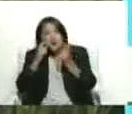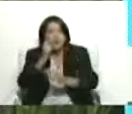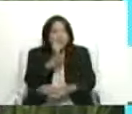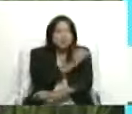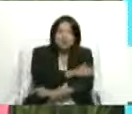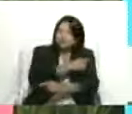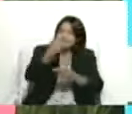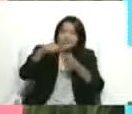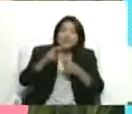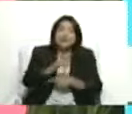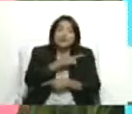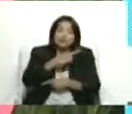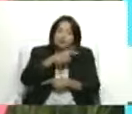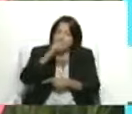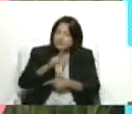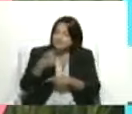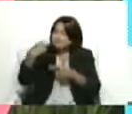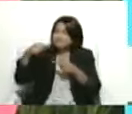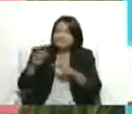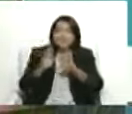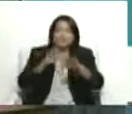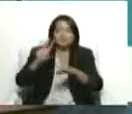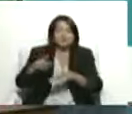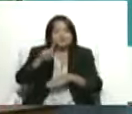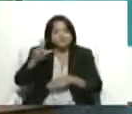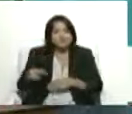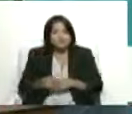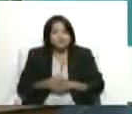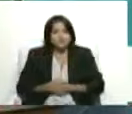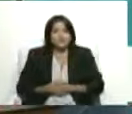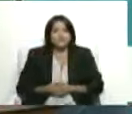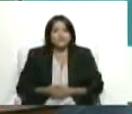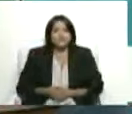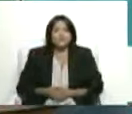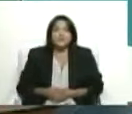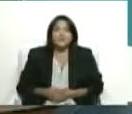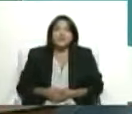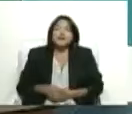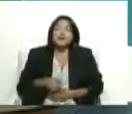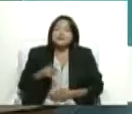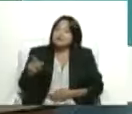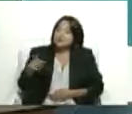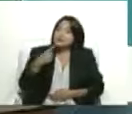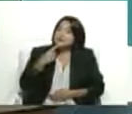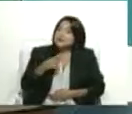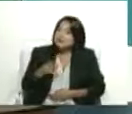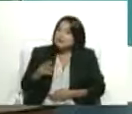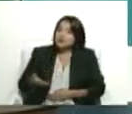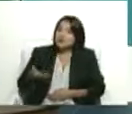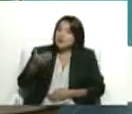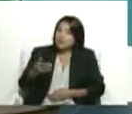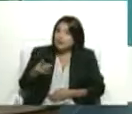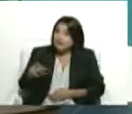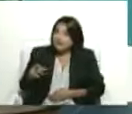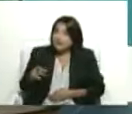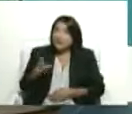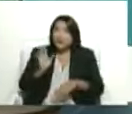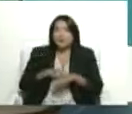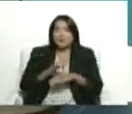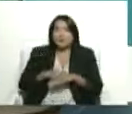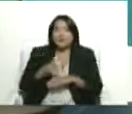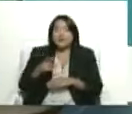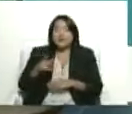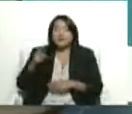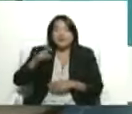diferentes religiones, en la defensa de su Guayana Esequiba. Y eso que tú dices, Génesis, yo creo que es uno de los principales argumentos de por qué es útil el